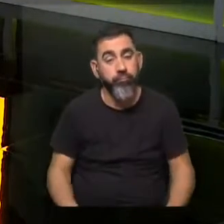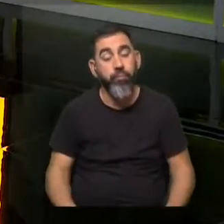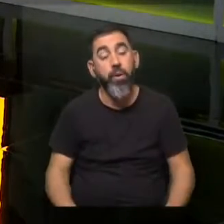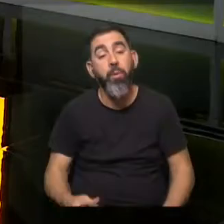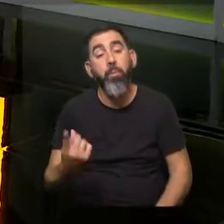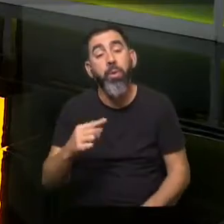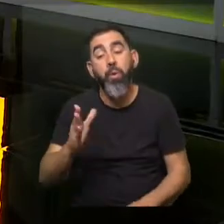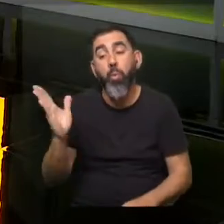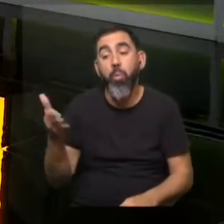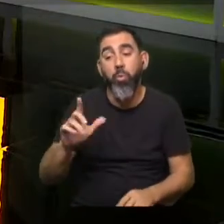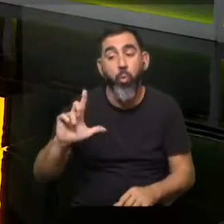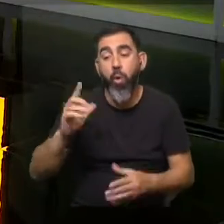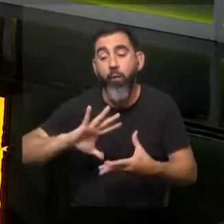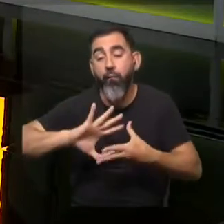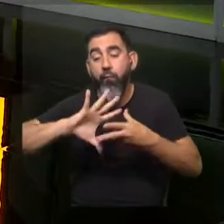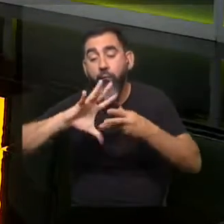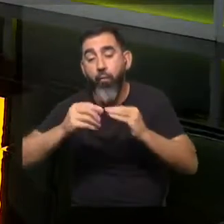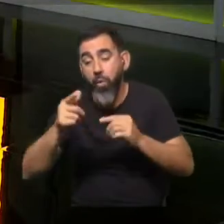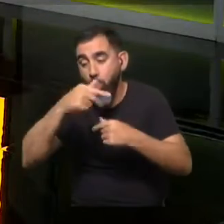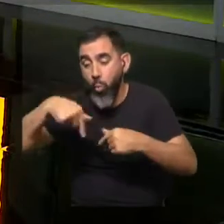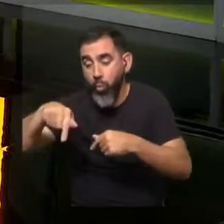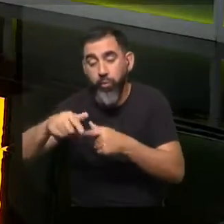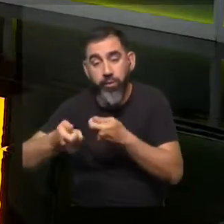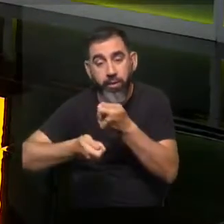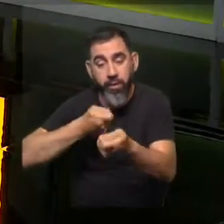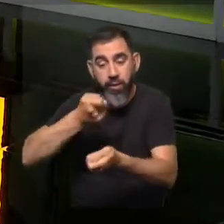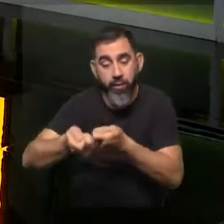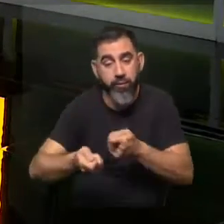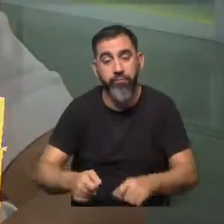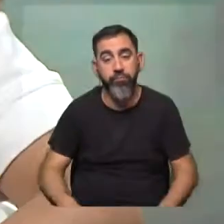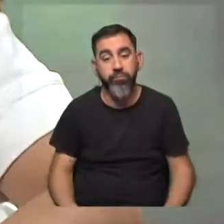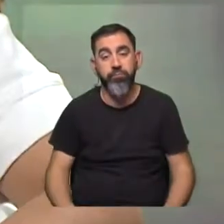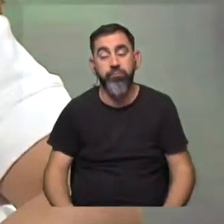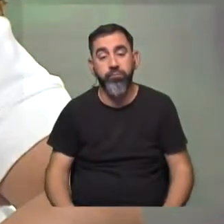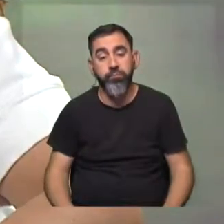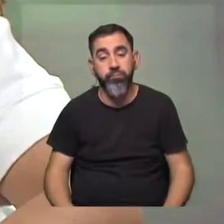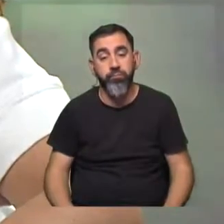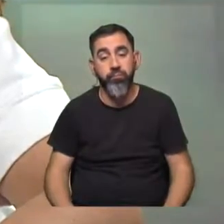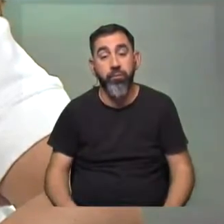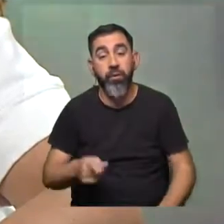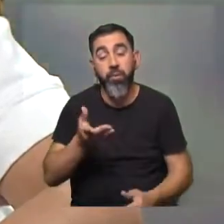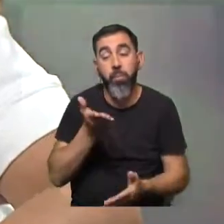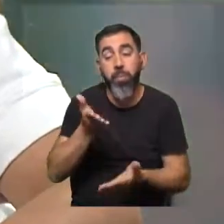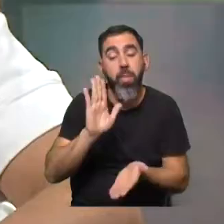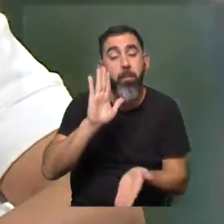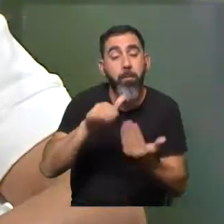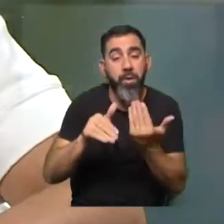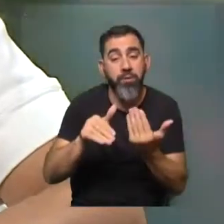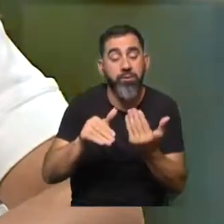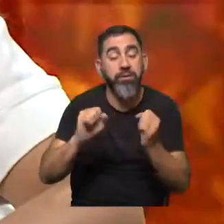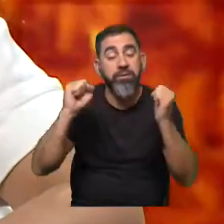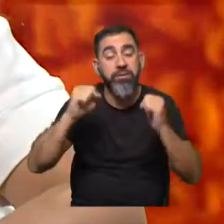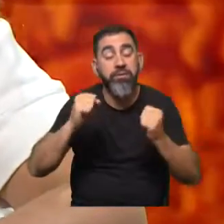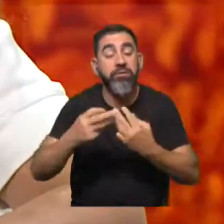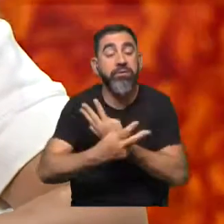productor no tiene herramientas para innovar y ahí aparecen ustedes. Exactamente, ahí está. Que es una de las cosas que más pide el sector cervecero